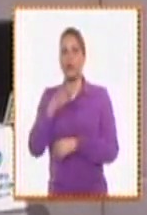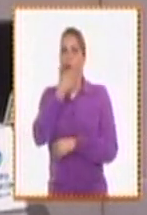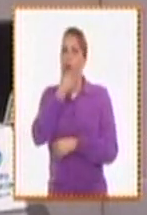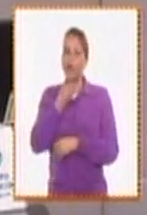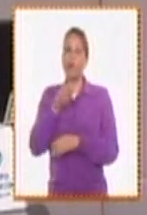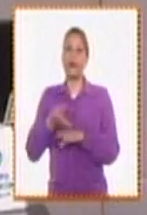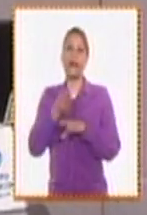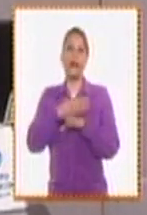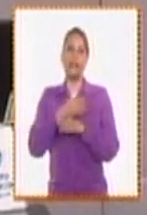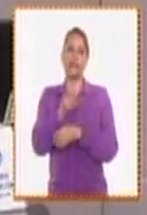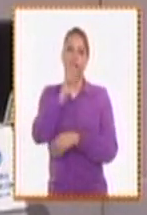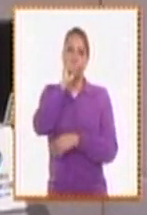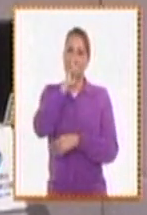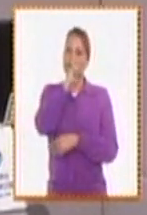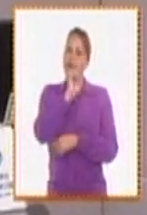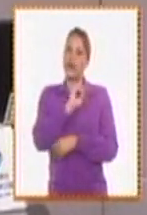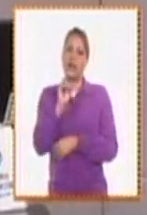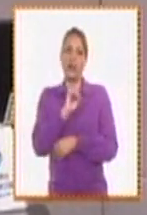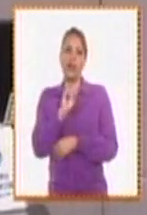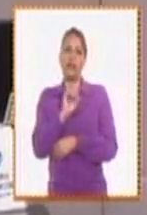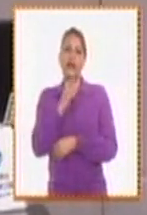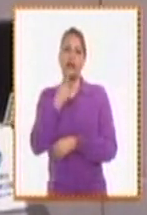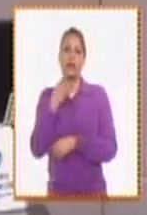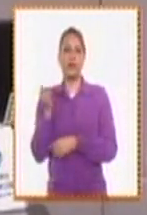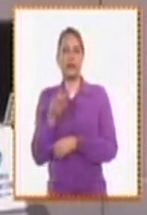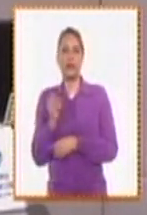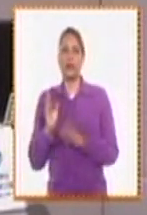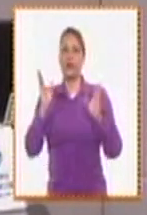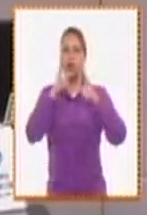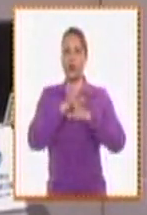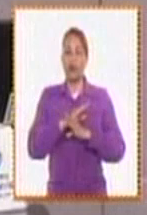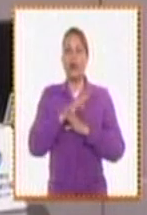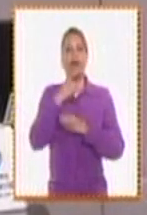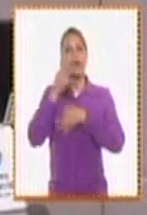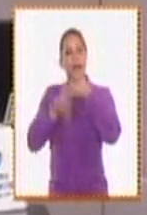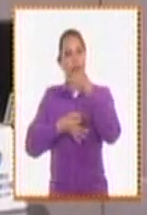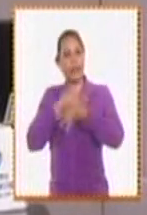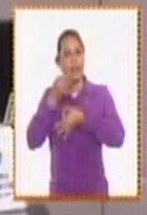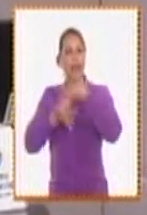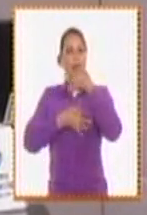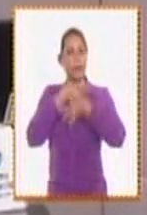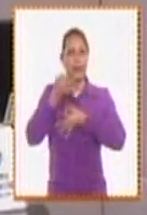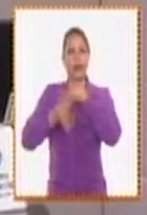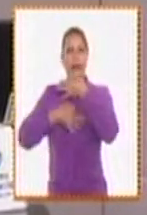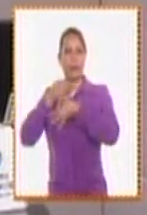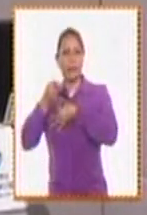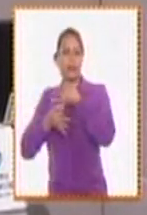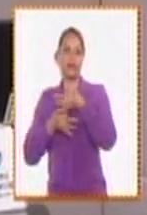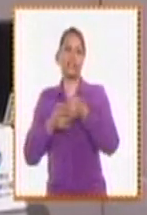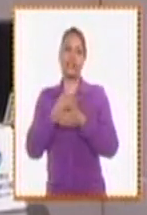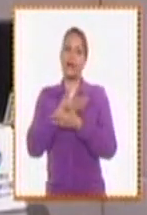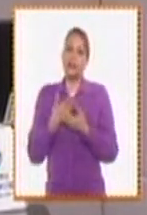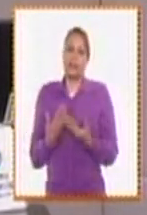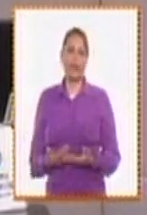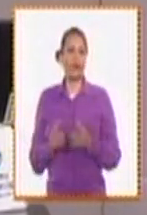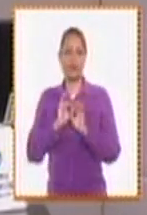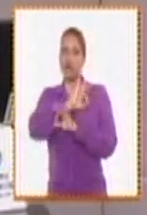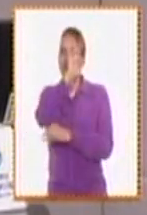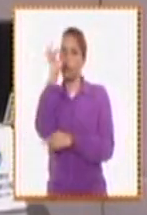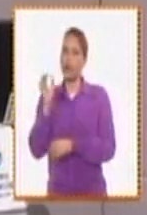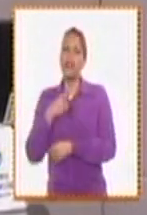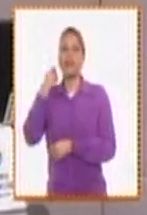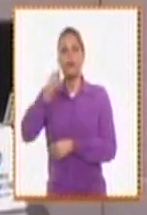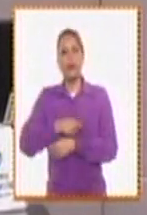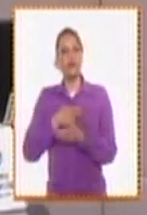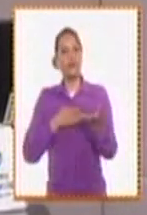estos errores ni se dejen engañar en este flagelo, sea cual sea la vía, y nosotros garantizar un desarrollo de nuestros niños, adolescentes y